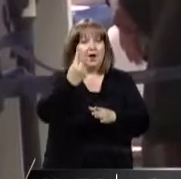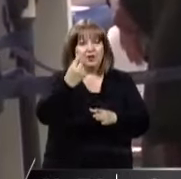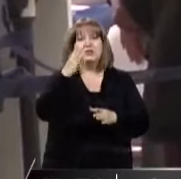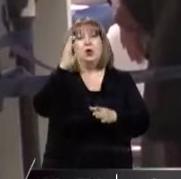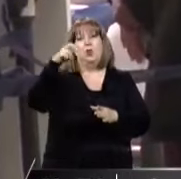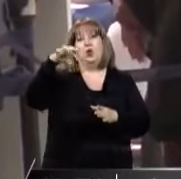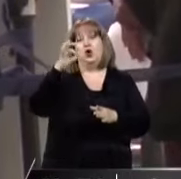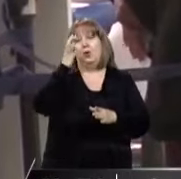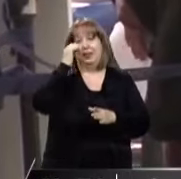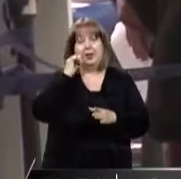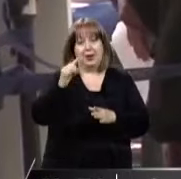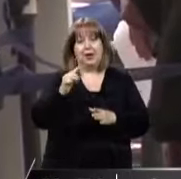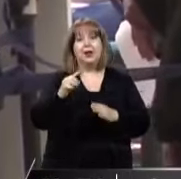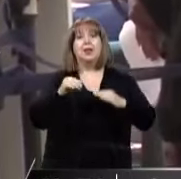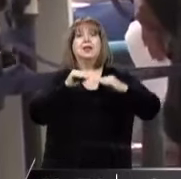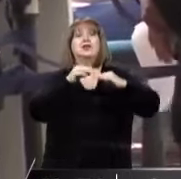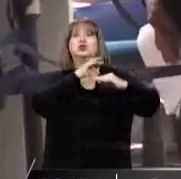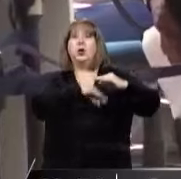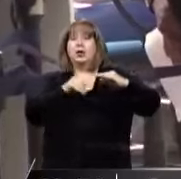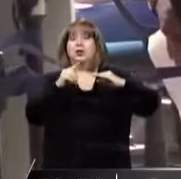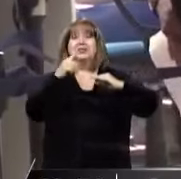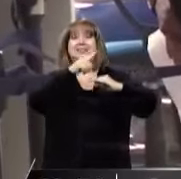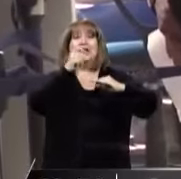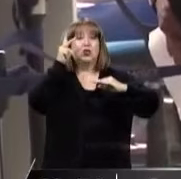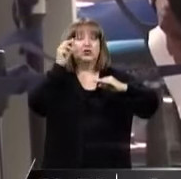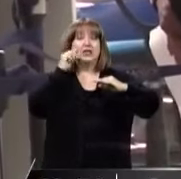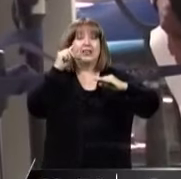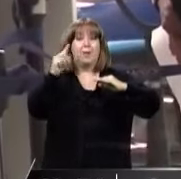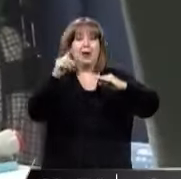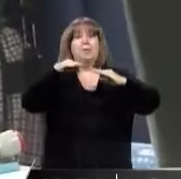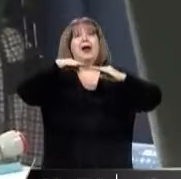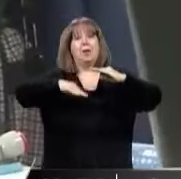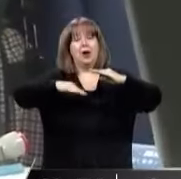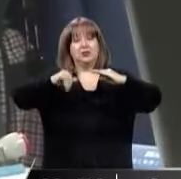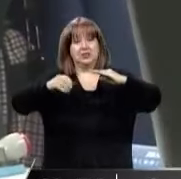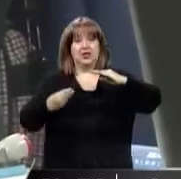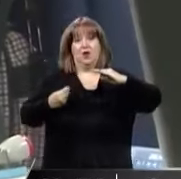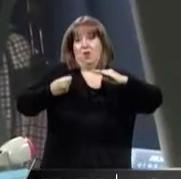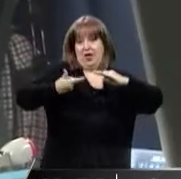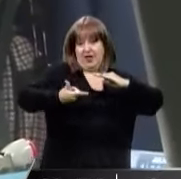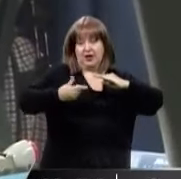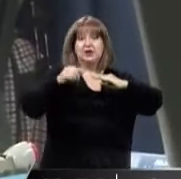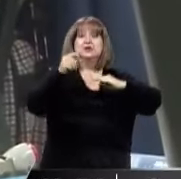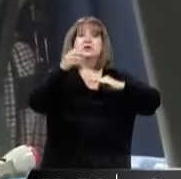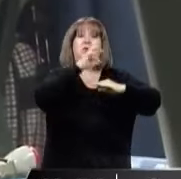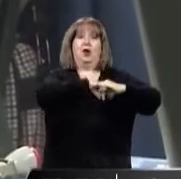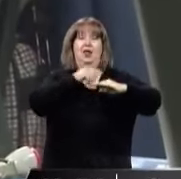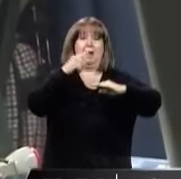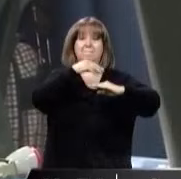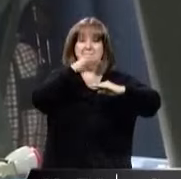para no asustarse. Y hay que decir que en términos fiscales será financiado con una parte de lo recaudado con el dólar soja, recordemos, uh-huh, con